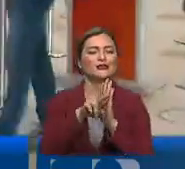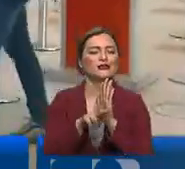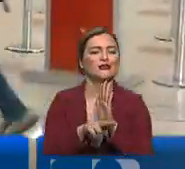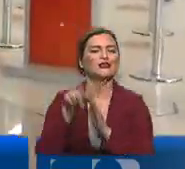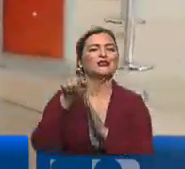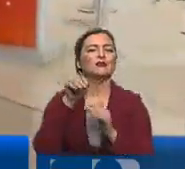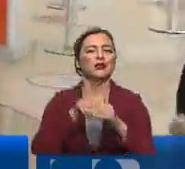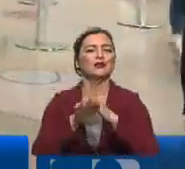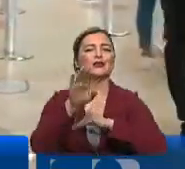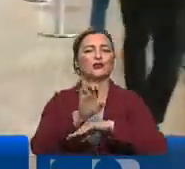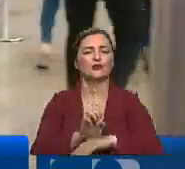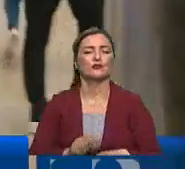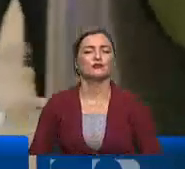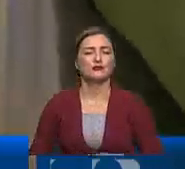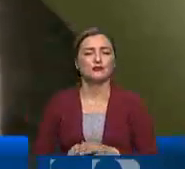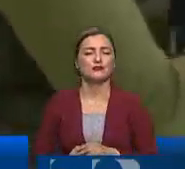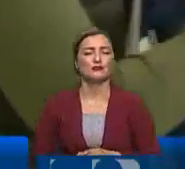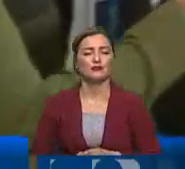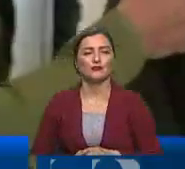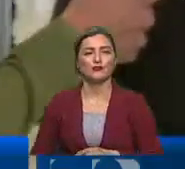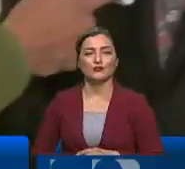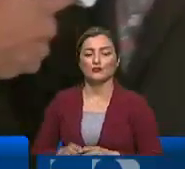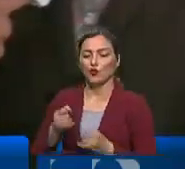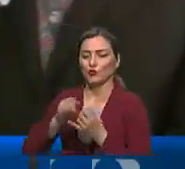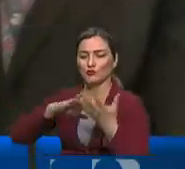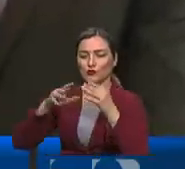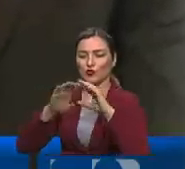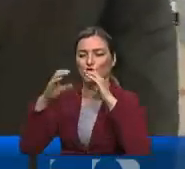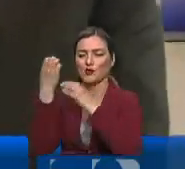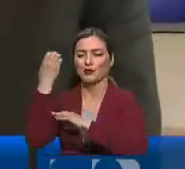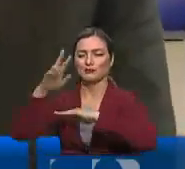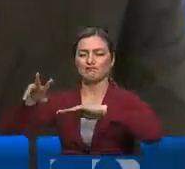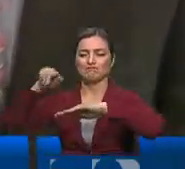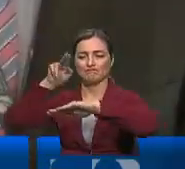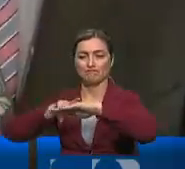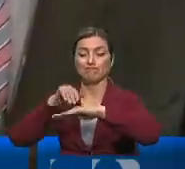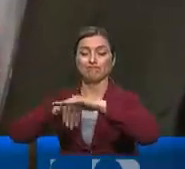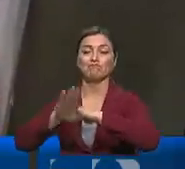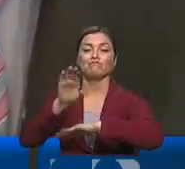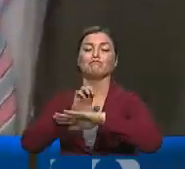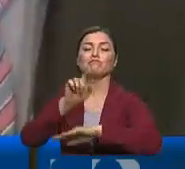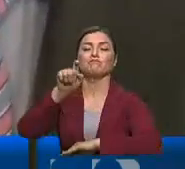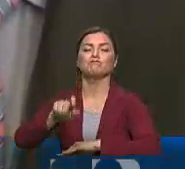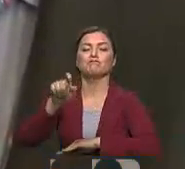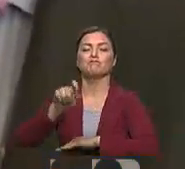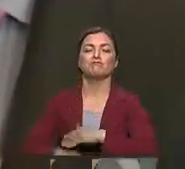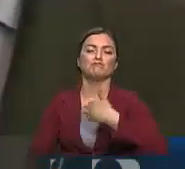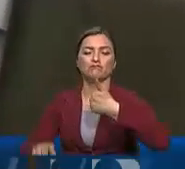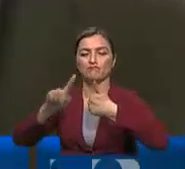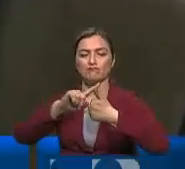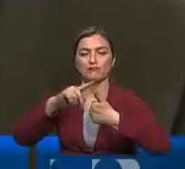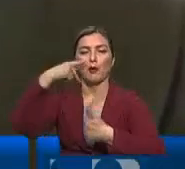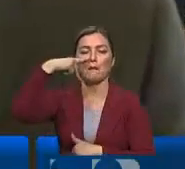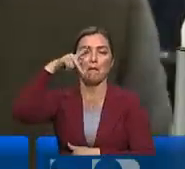ellos necesitan para poder ingresar al país? De acuerdo con la última resolución del COE al respecto, para ingresar al Ecuador se necesita una